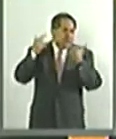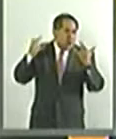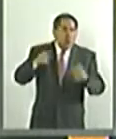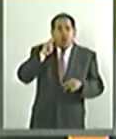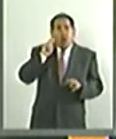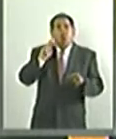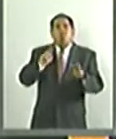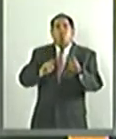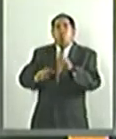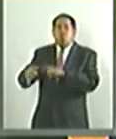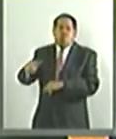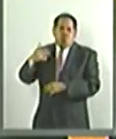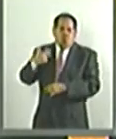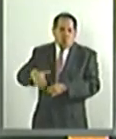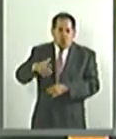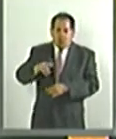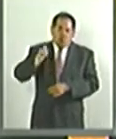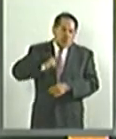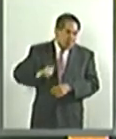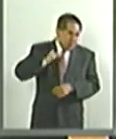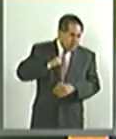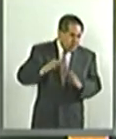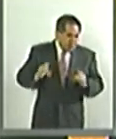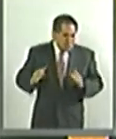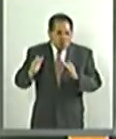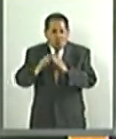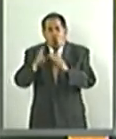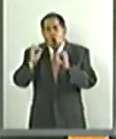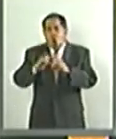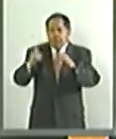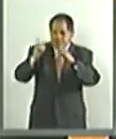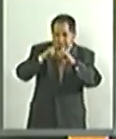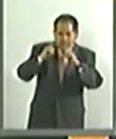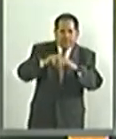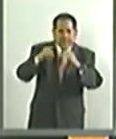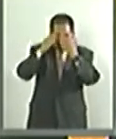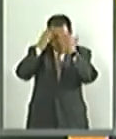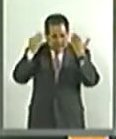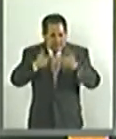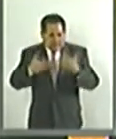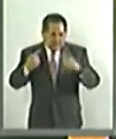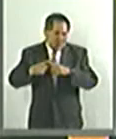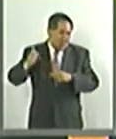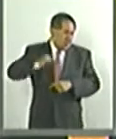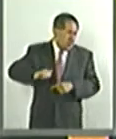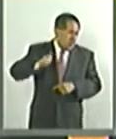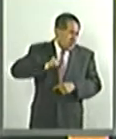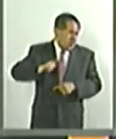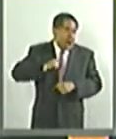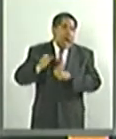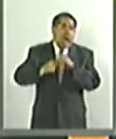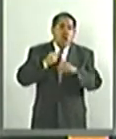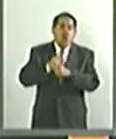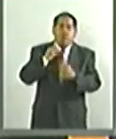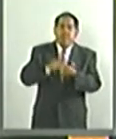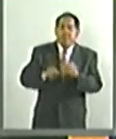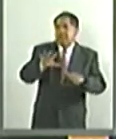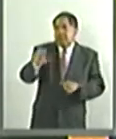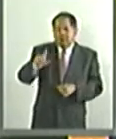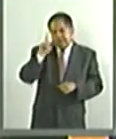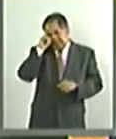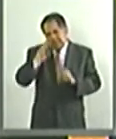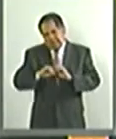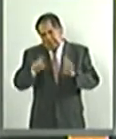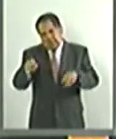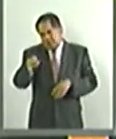históricos que van desde áreas arqueológicas hasta iglesias y conventos virreinales del siglo XVI. Ejemplo, por supuesto,